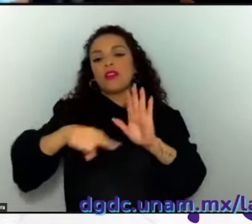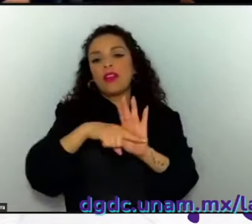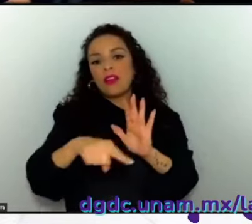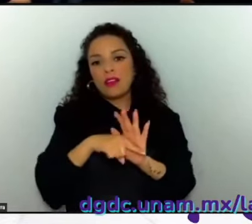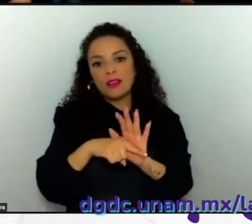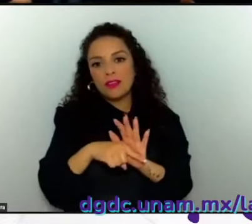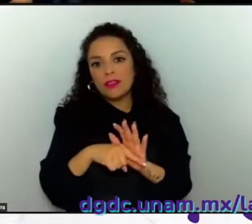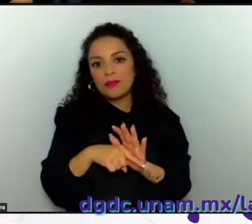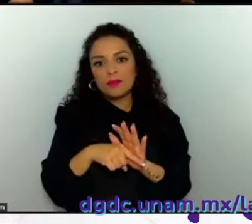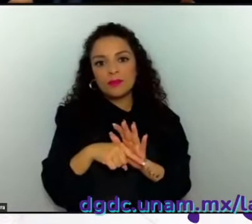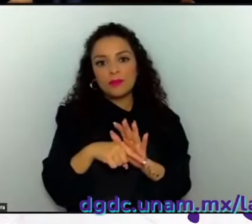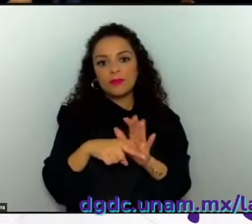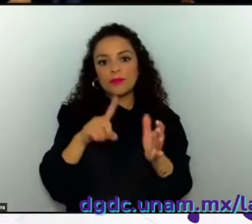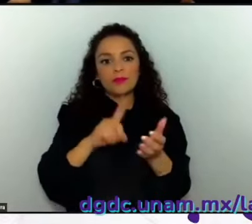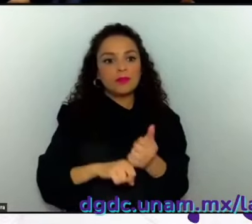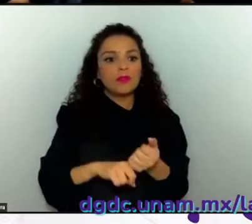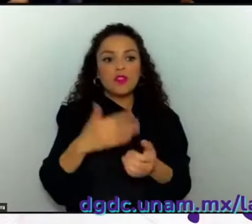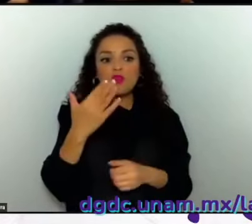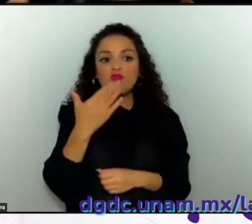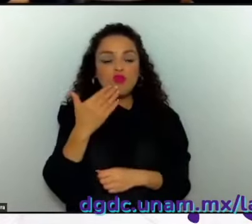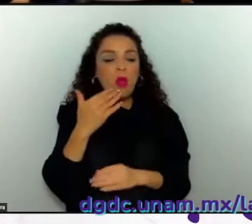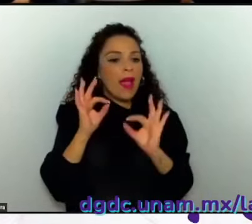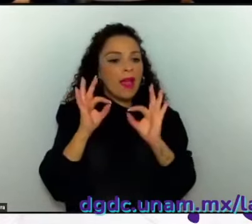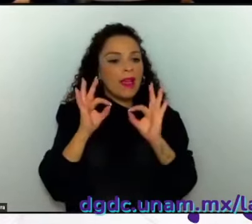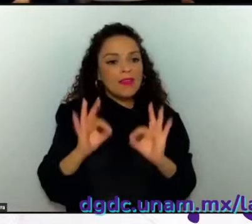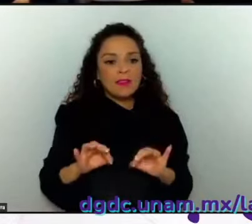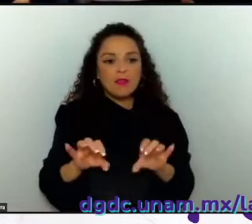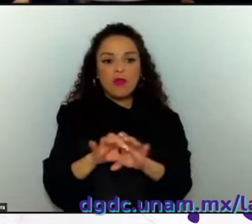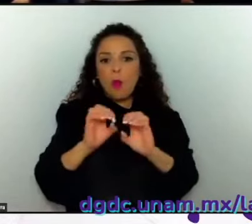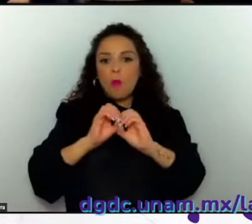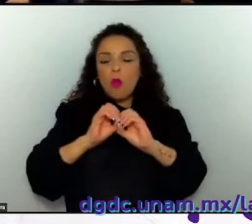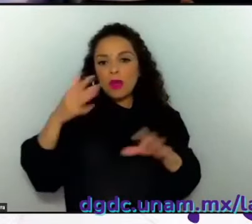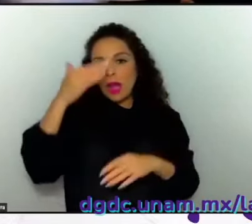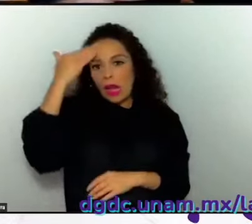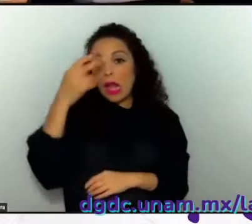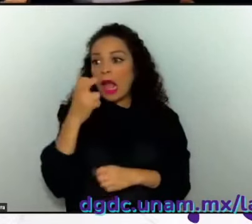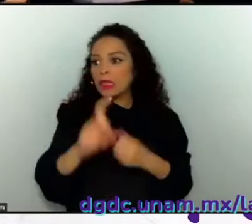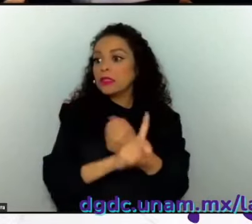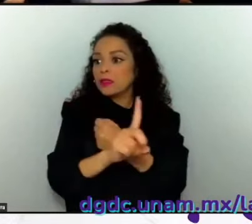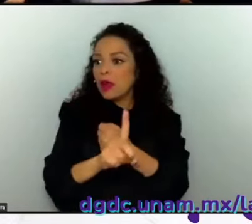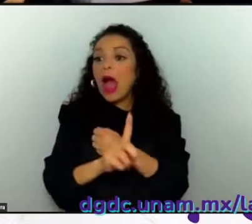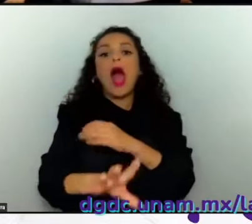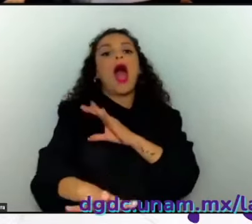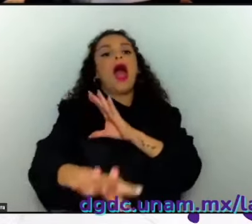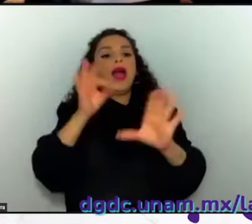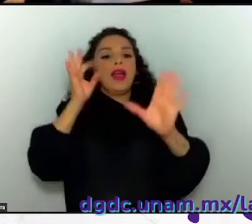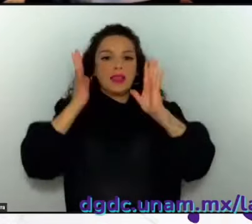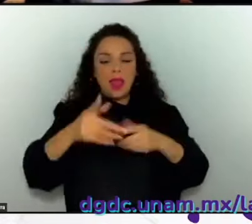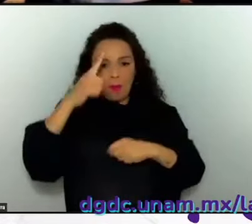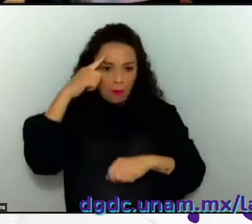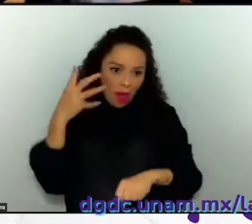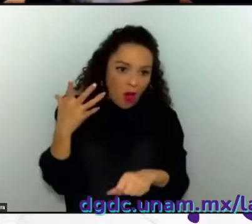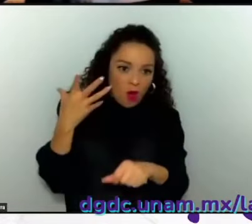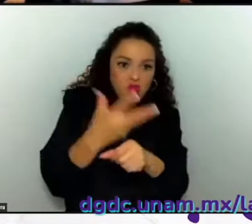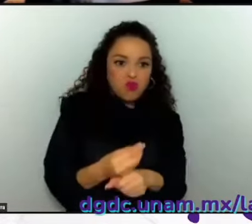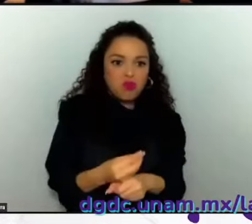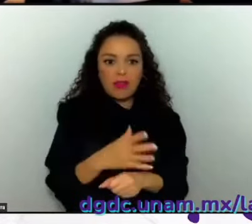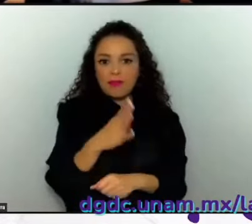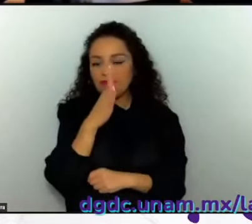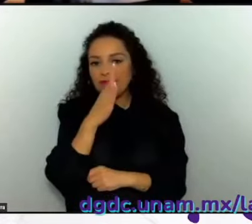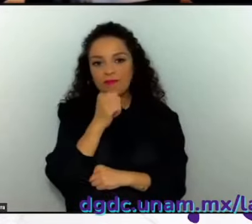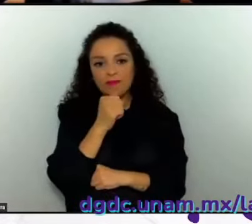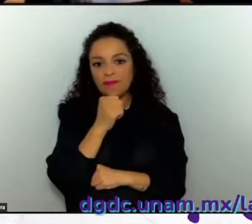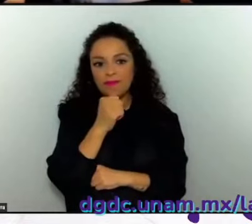problema, que no hay un motivo claro que digas, esto es lo que está fallando. Y bueno, en definitiva, que creo que están cambiando mucho las